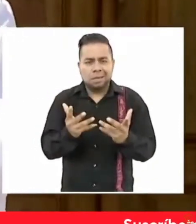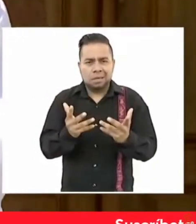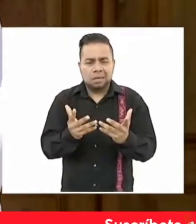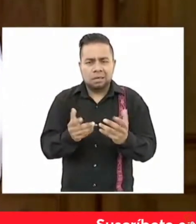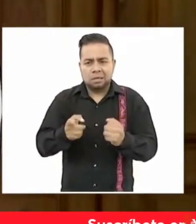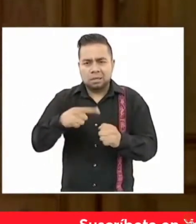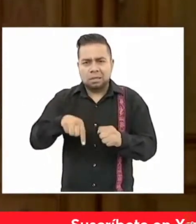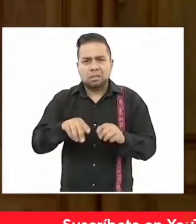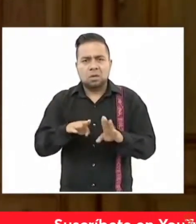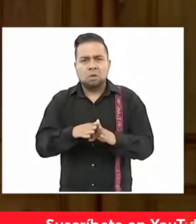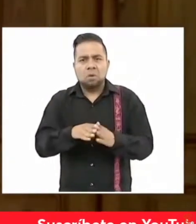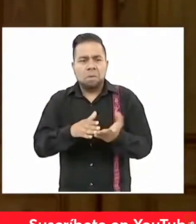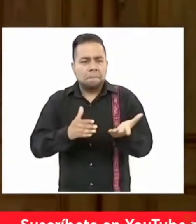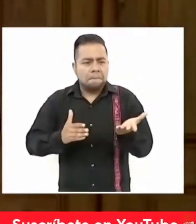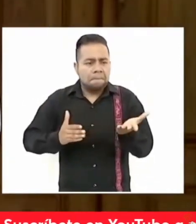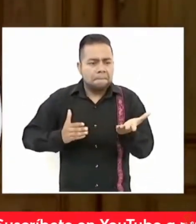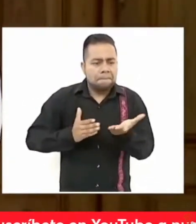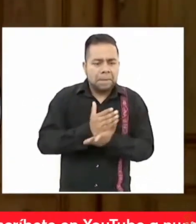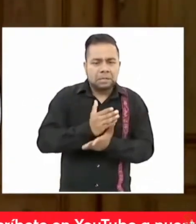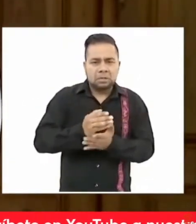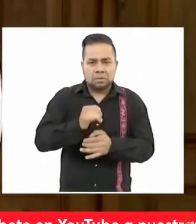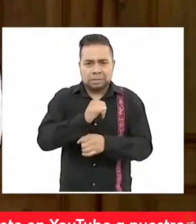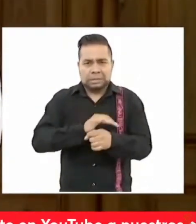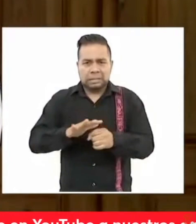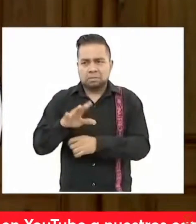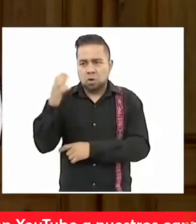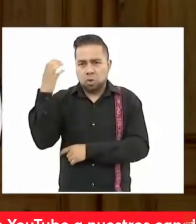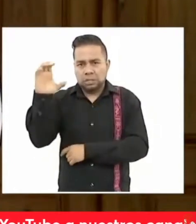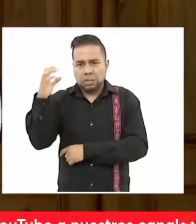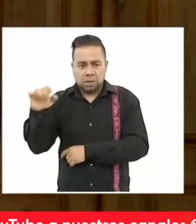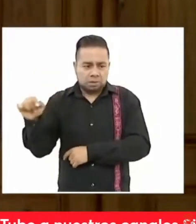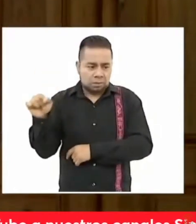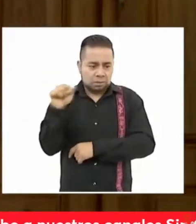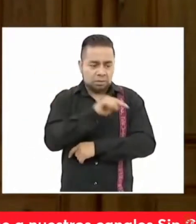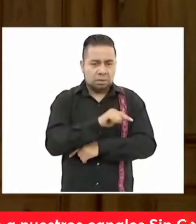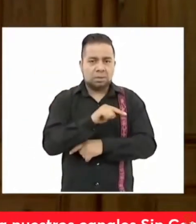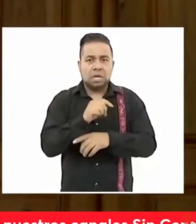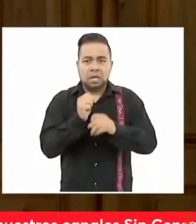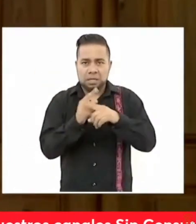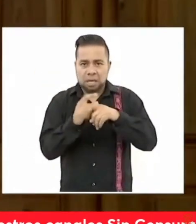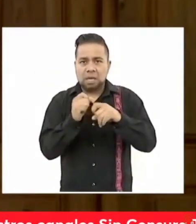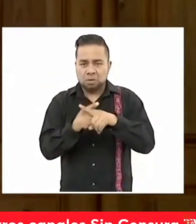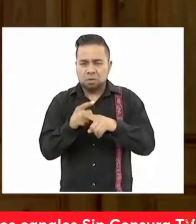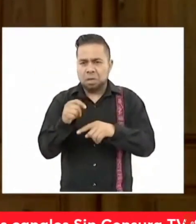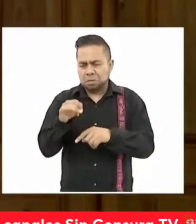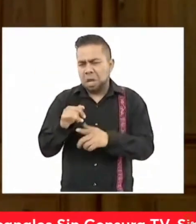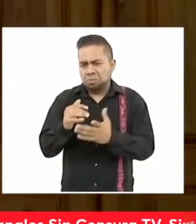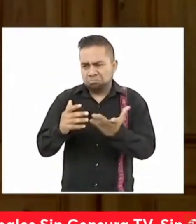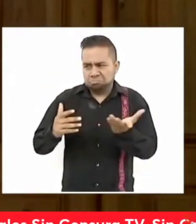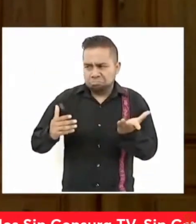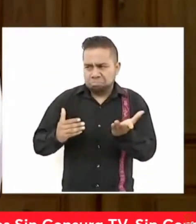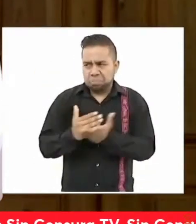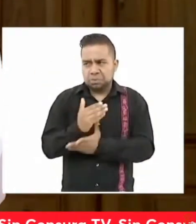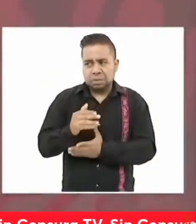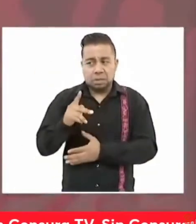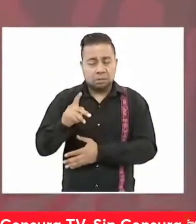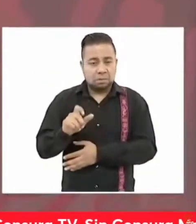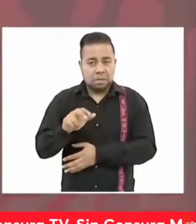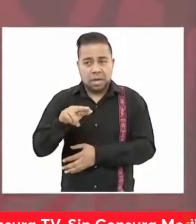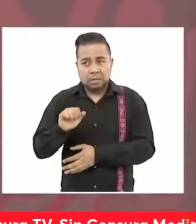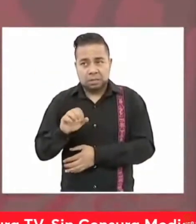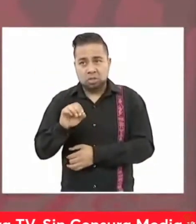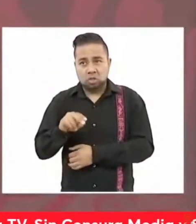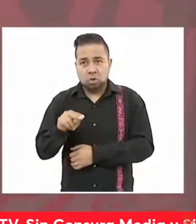este paso por el istmo de Coatzacoalcos a Salina Cruz. Y con Pearson hace los